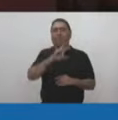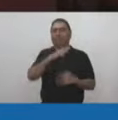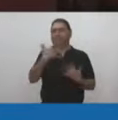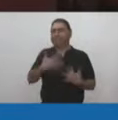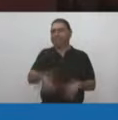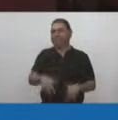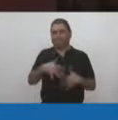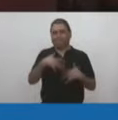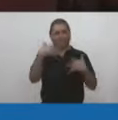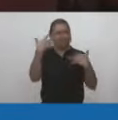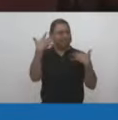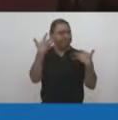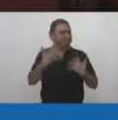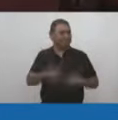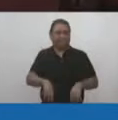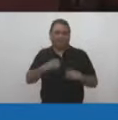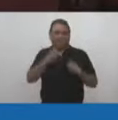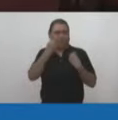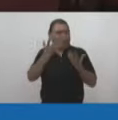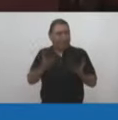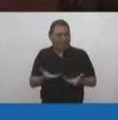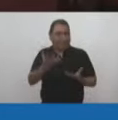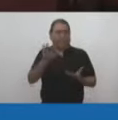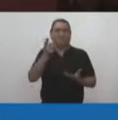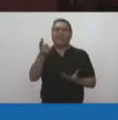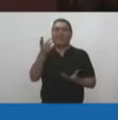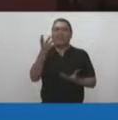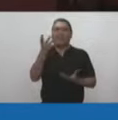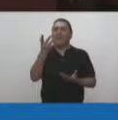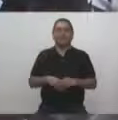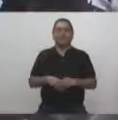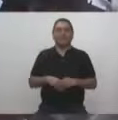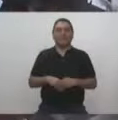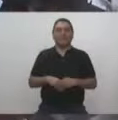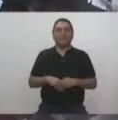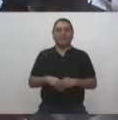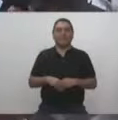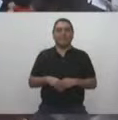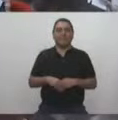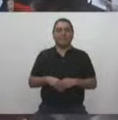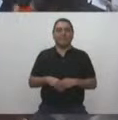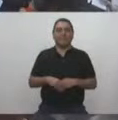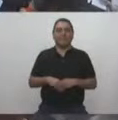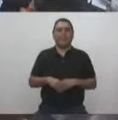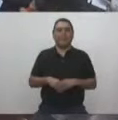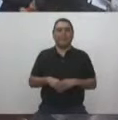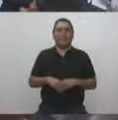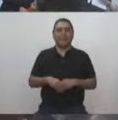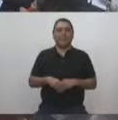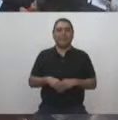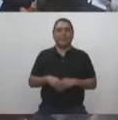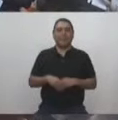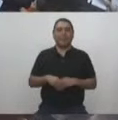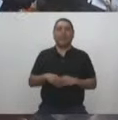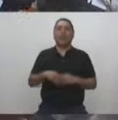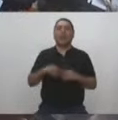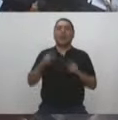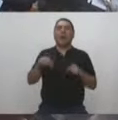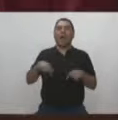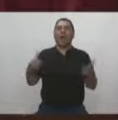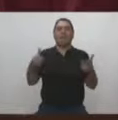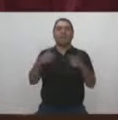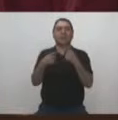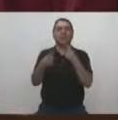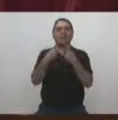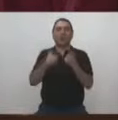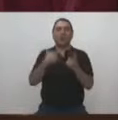quiero personalizar, la gente del Senado en su conjunto ha hecho un gran esfuerzo, lo ha demostrado en ley de base e incentivos fiscales, trabajando horas